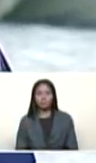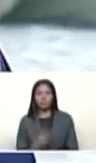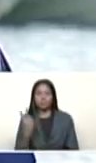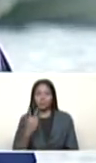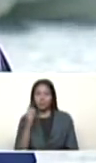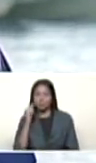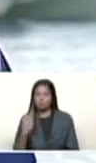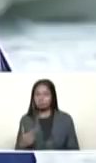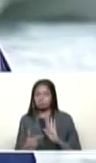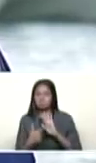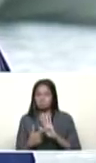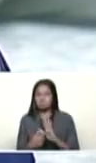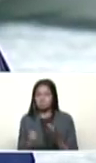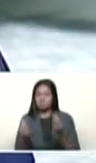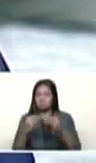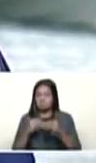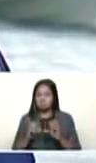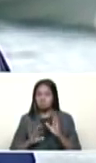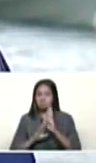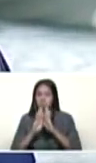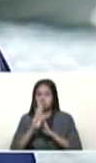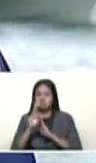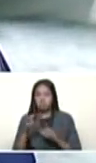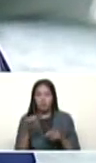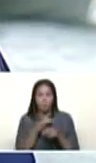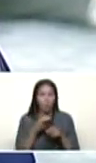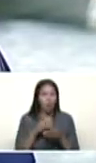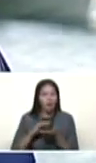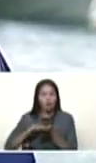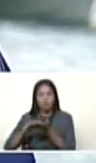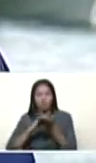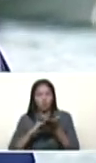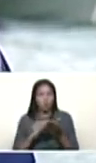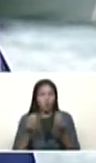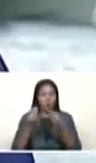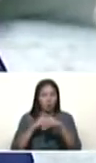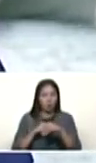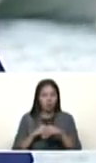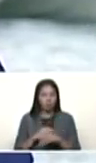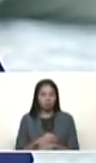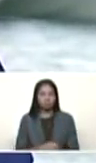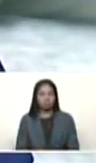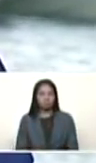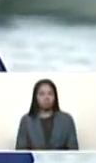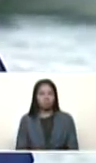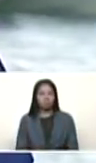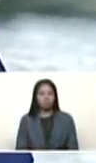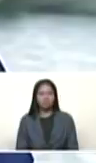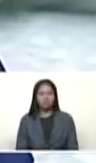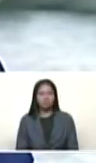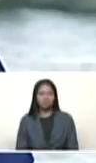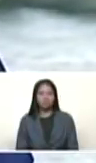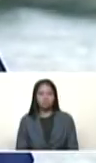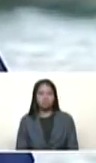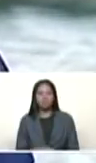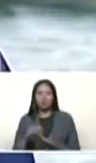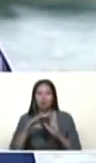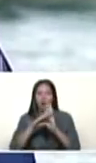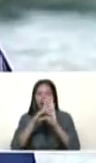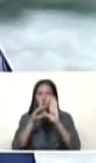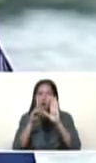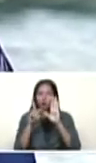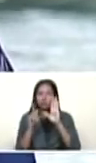han demostrado su disposición de avanzar en la búsqueda de una solución acordada y constitucional para el